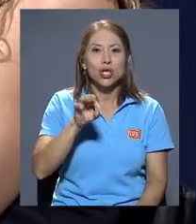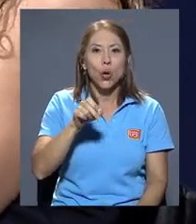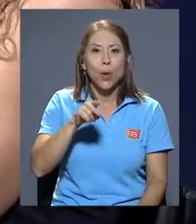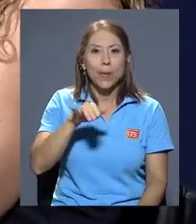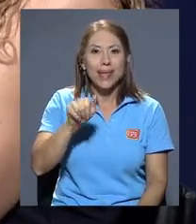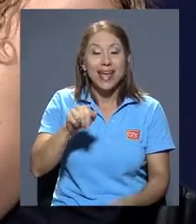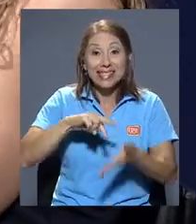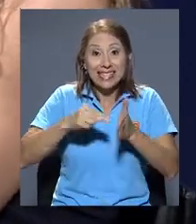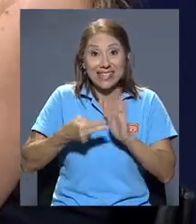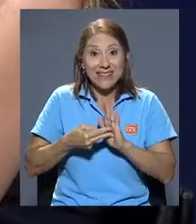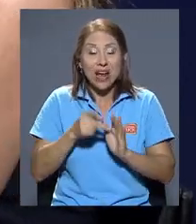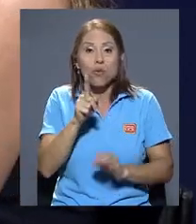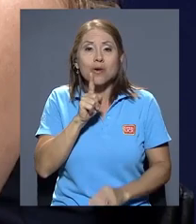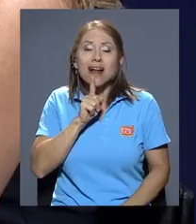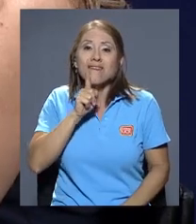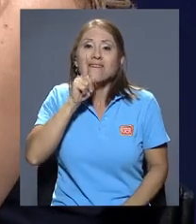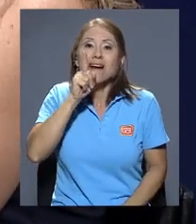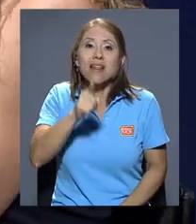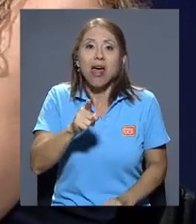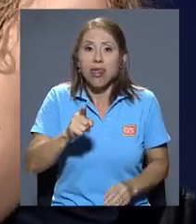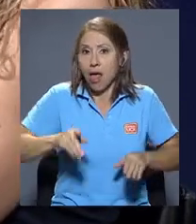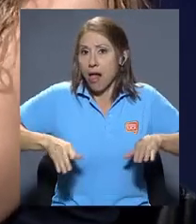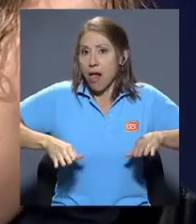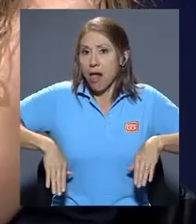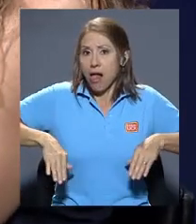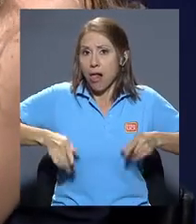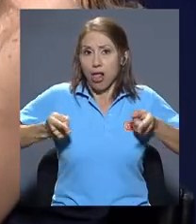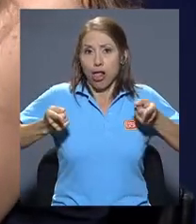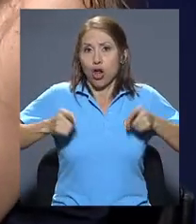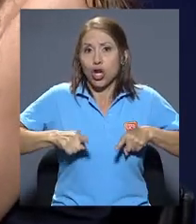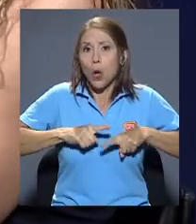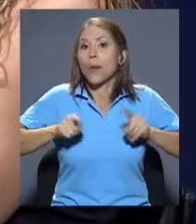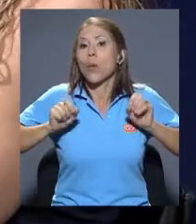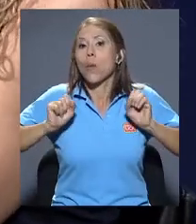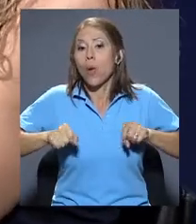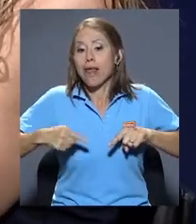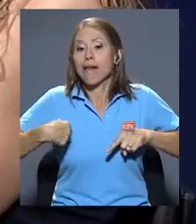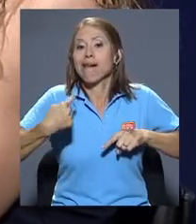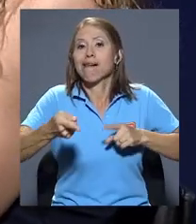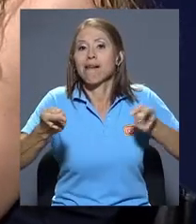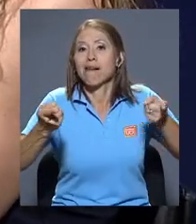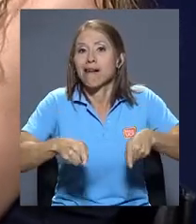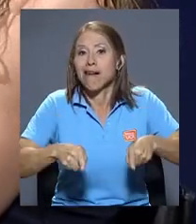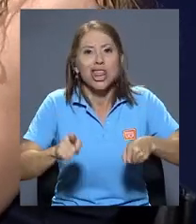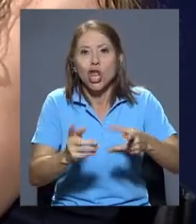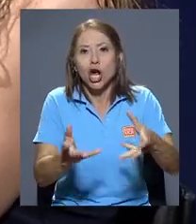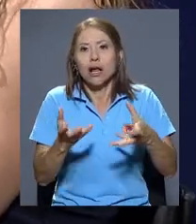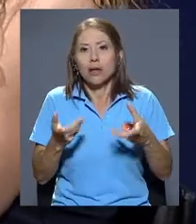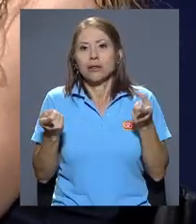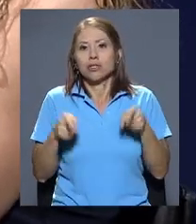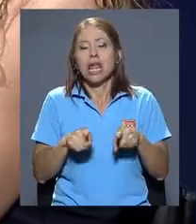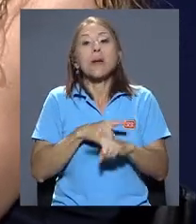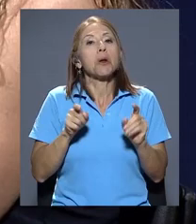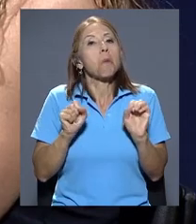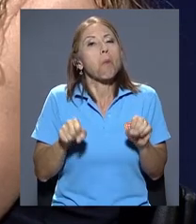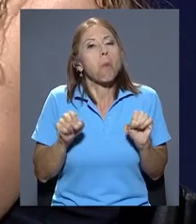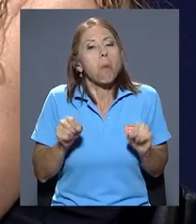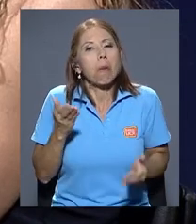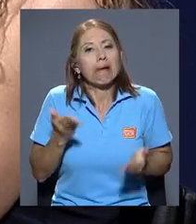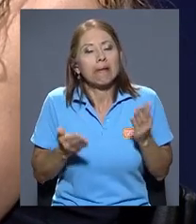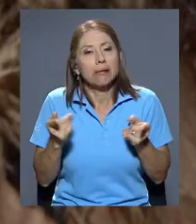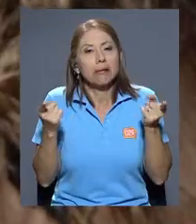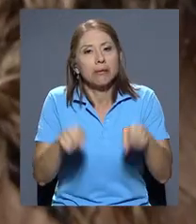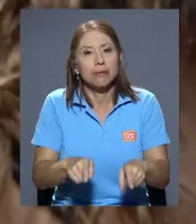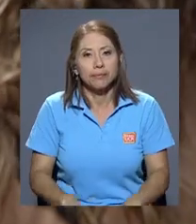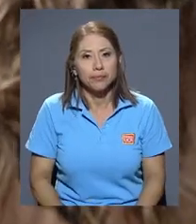ocurrido, pero que podría llegar a ocurrir, que no queremos que suceda, pero que podría suceder, incluso en algunos casos. Lo que se podría